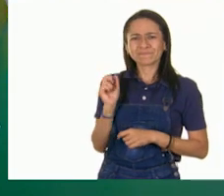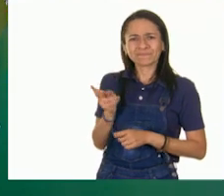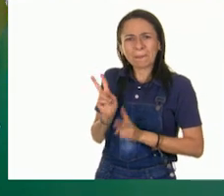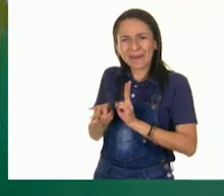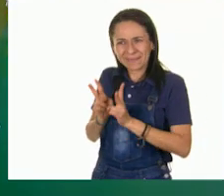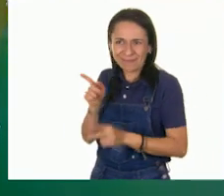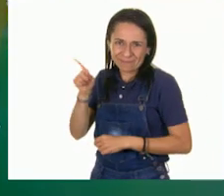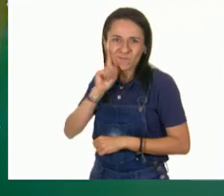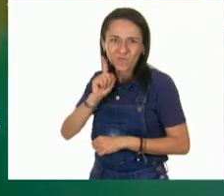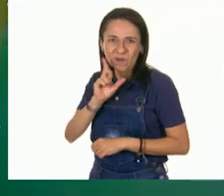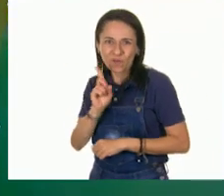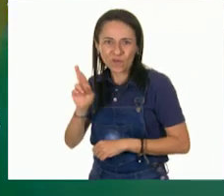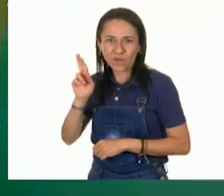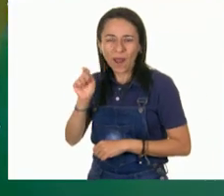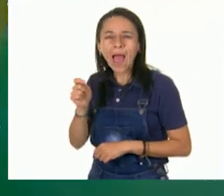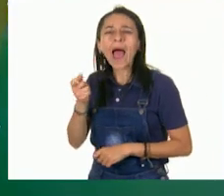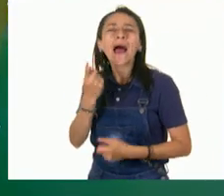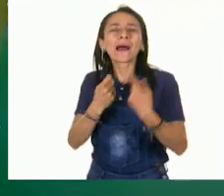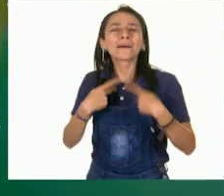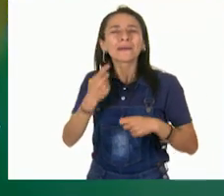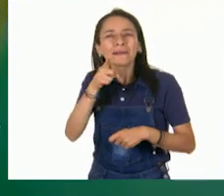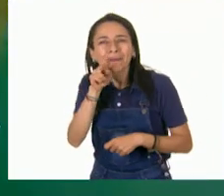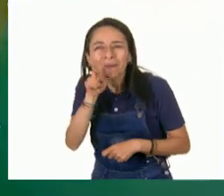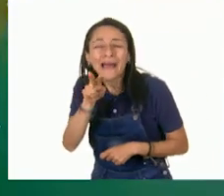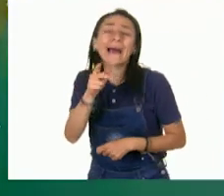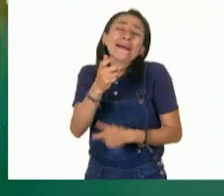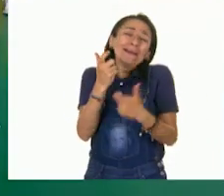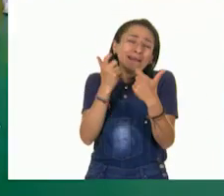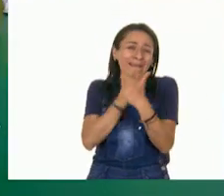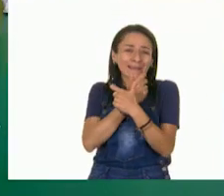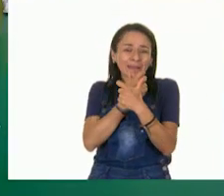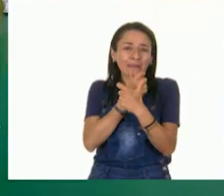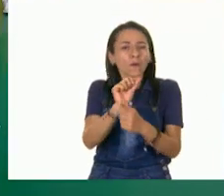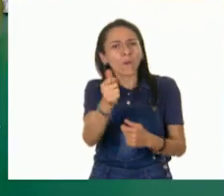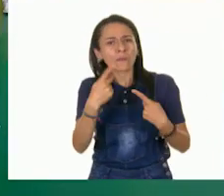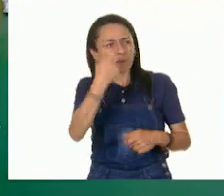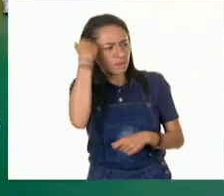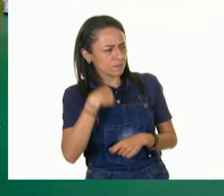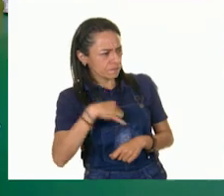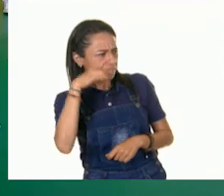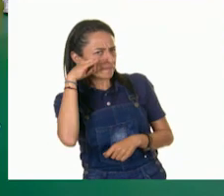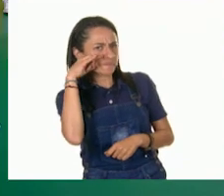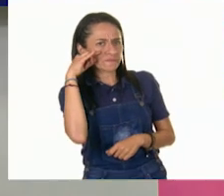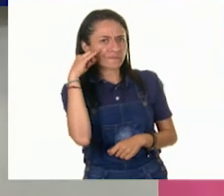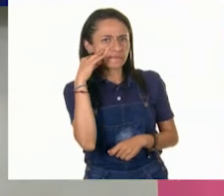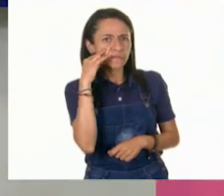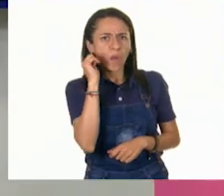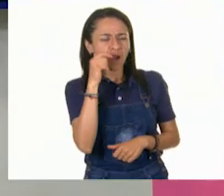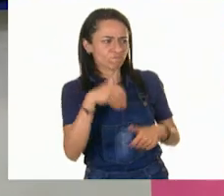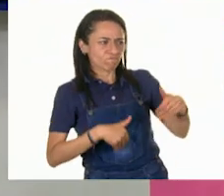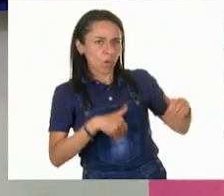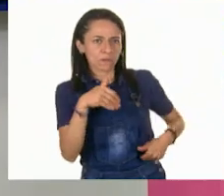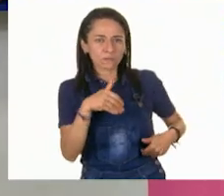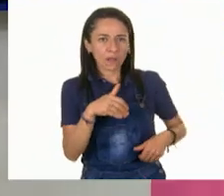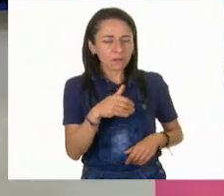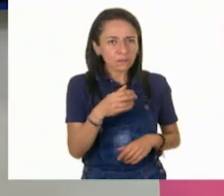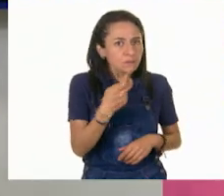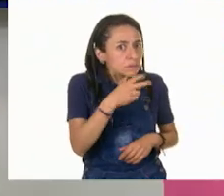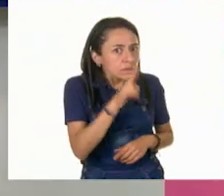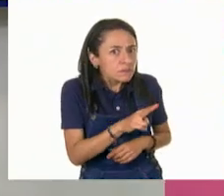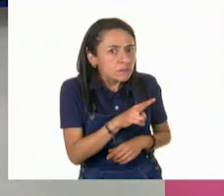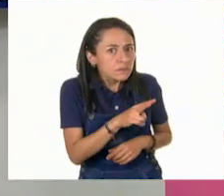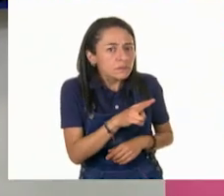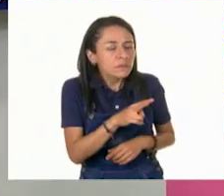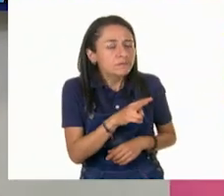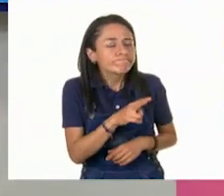alguien puede parecer una burla molesta o hacer sentir mal a los demás. ¿De verdad? Ah, yo nunca lo hubiera pensado. Bueno,